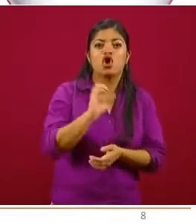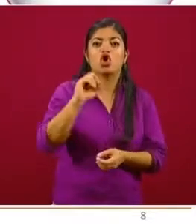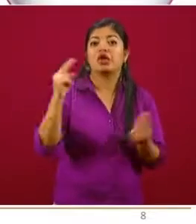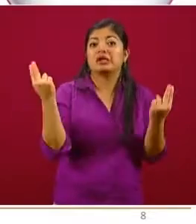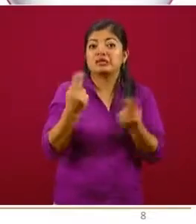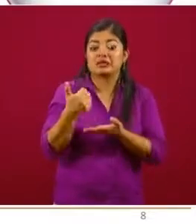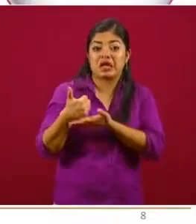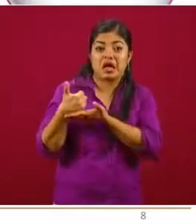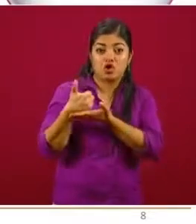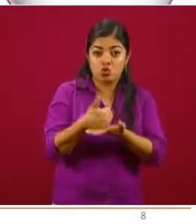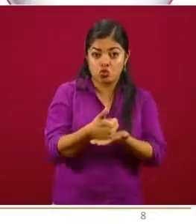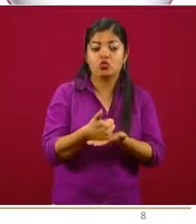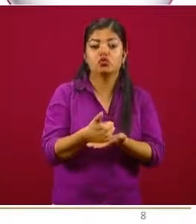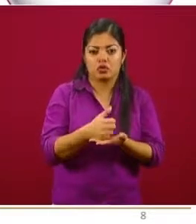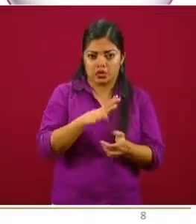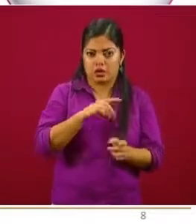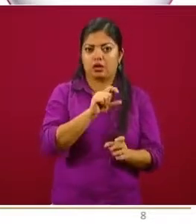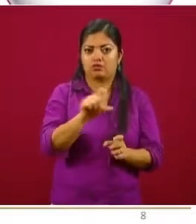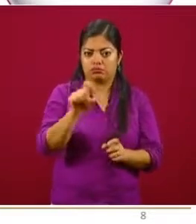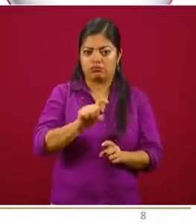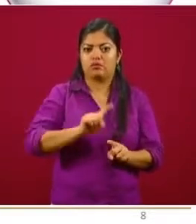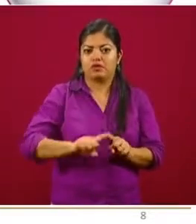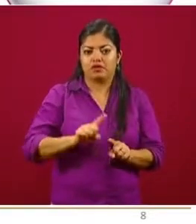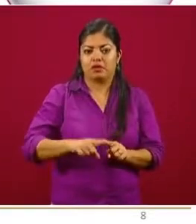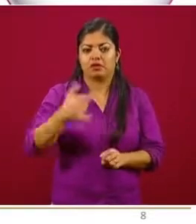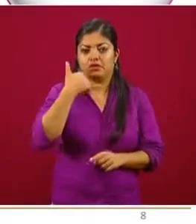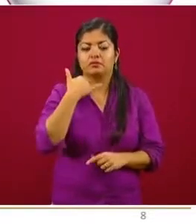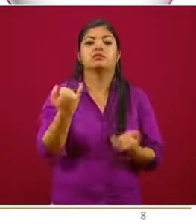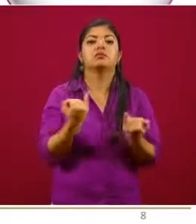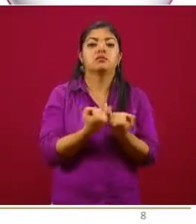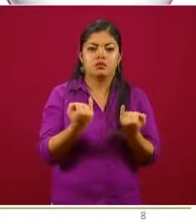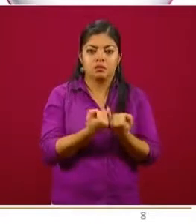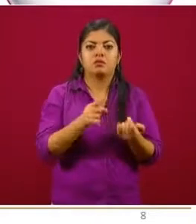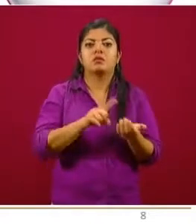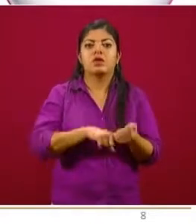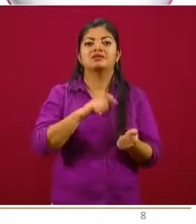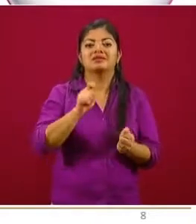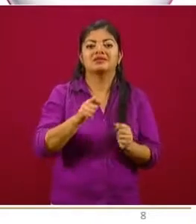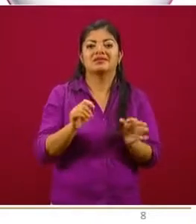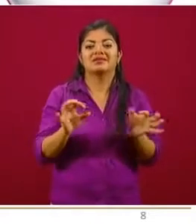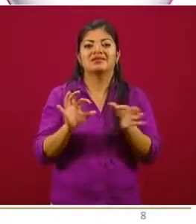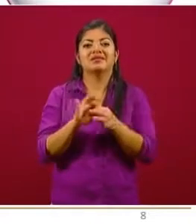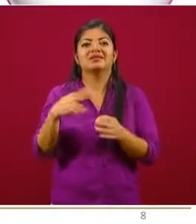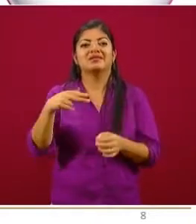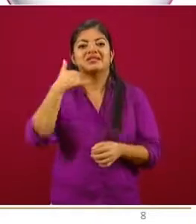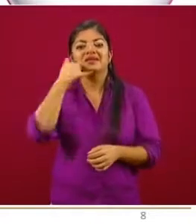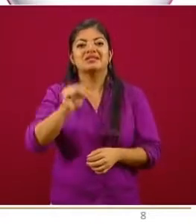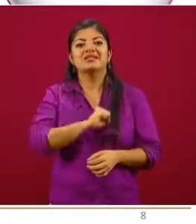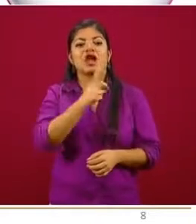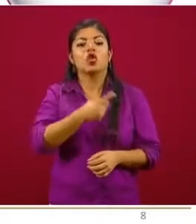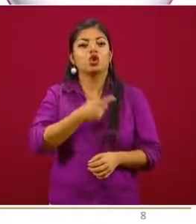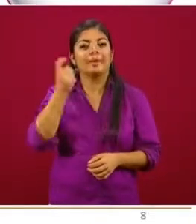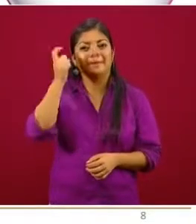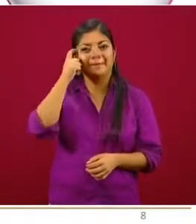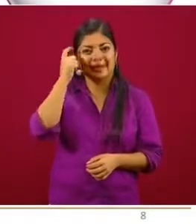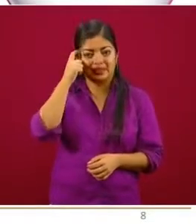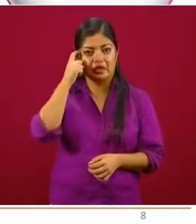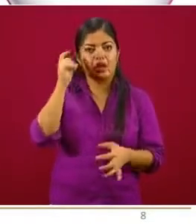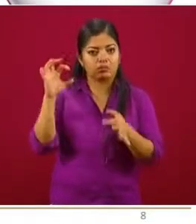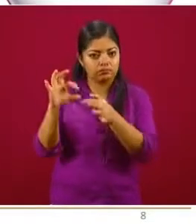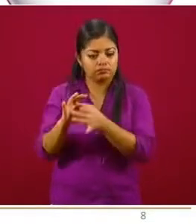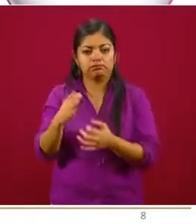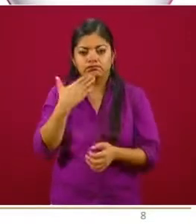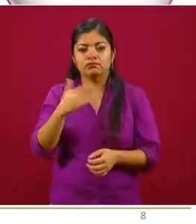ayuda. También está los vínculos a la línea de la vida, a la línea de salud mental, con quienes también trabajamos muy